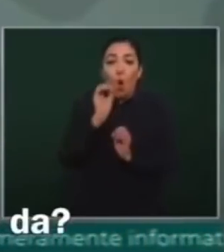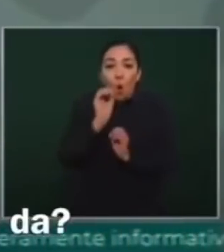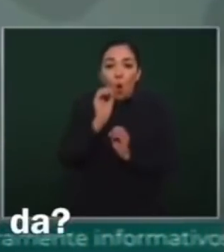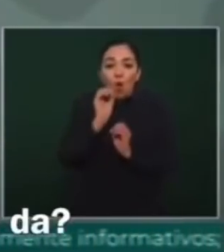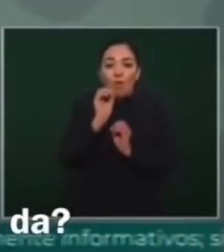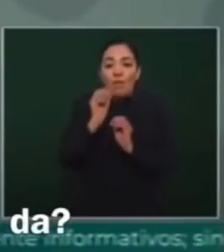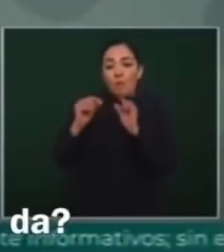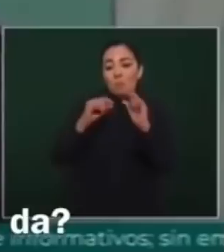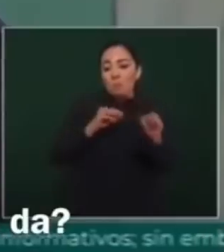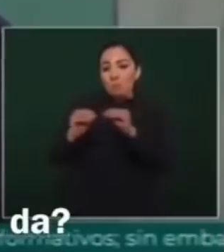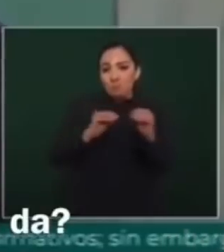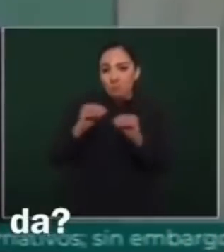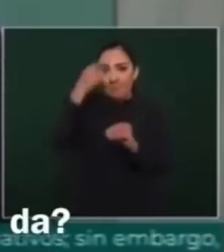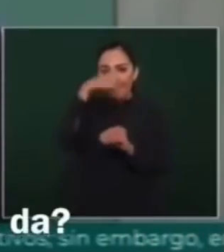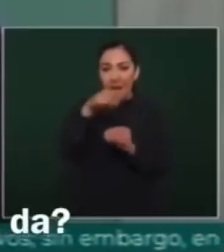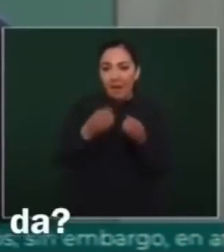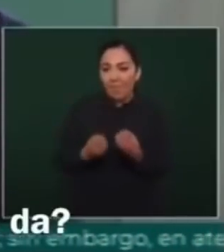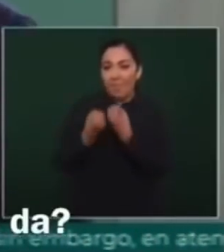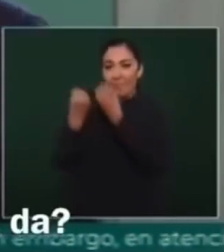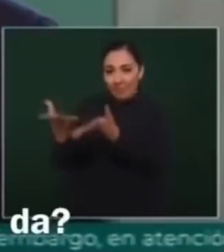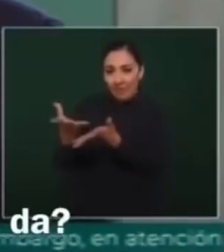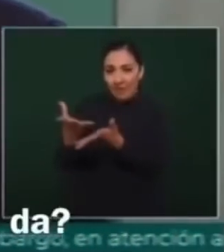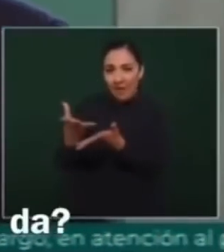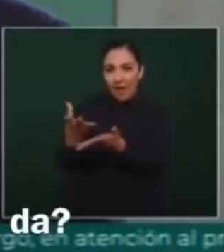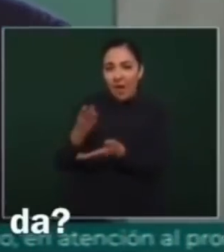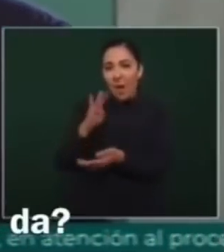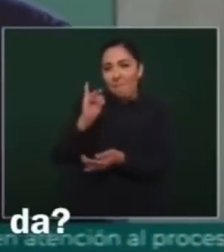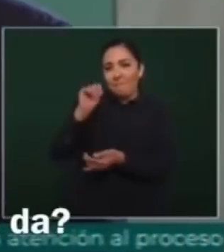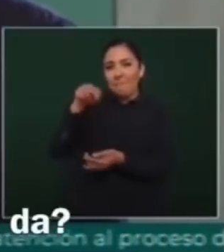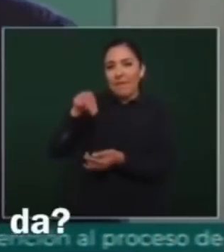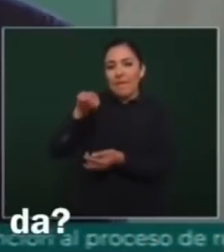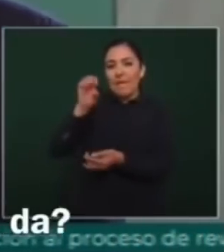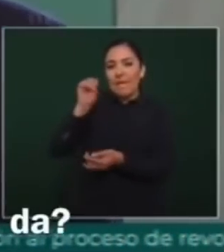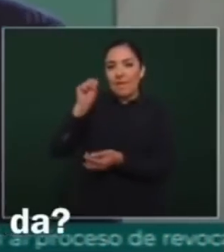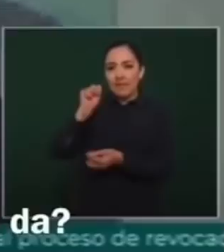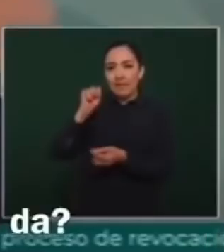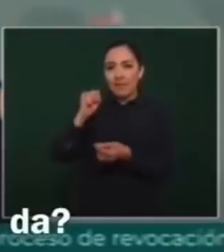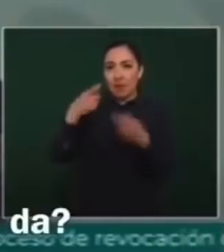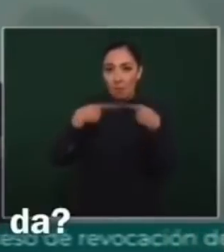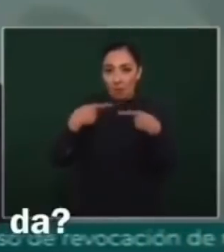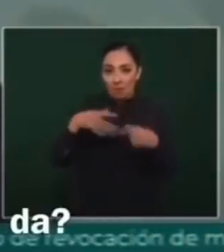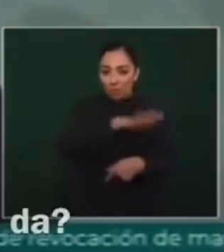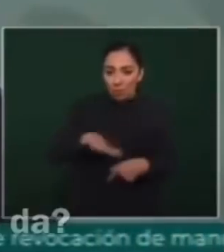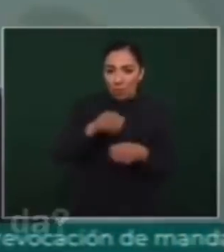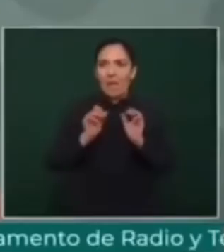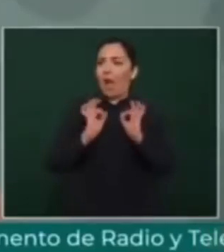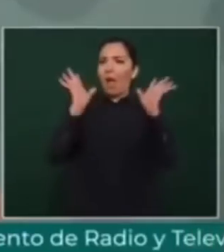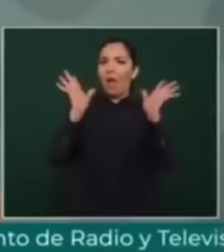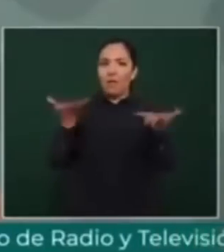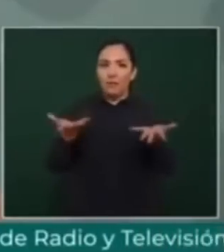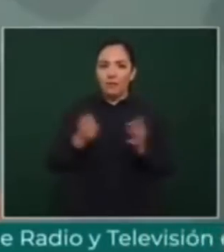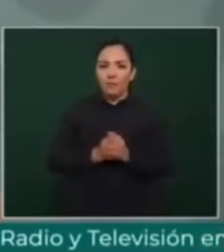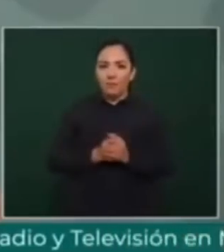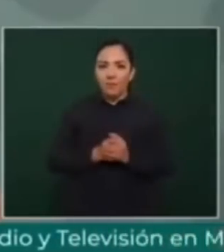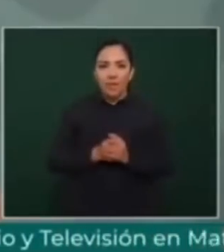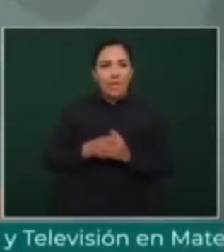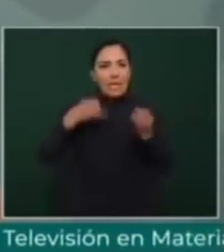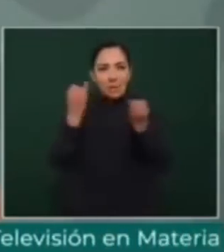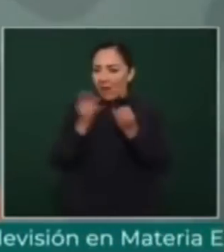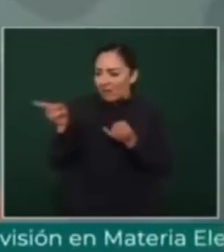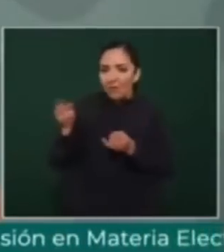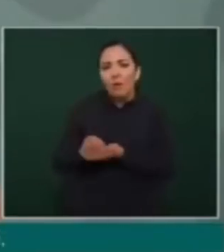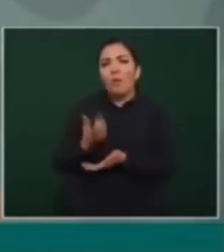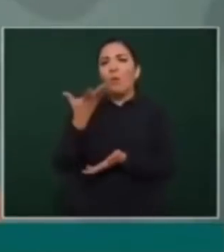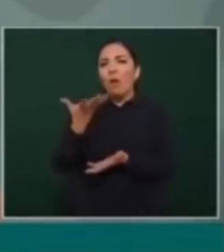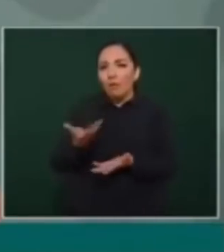hacen para entregar bienes nacionales, bienes del pueblo, a particulares. De estos periodistas hay quienes